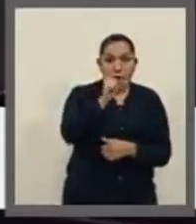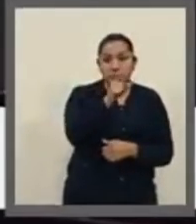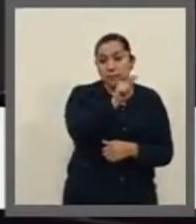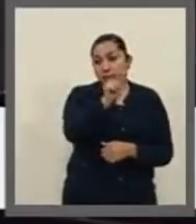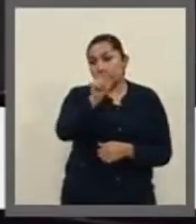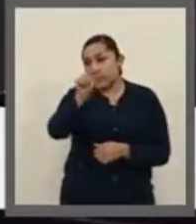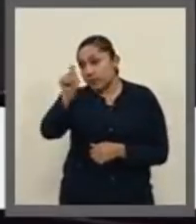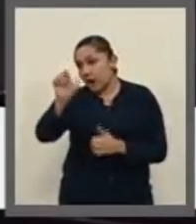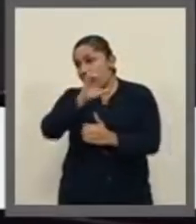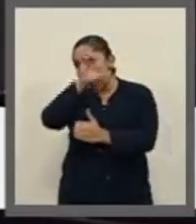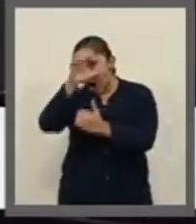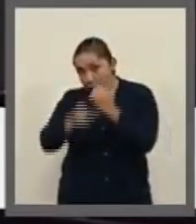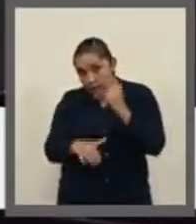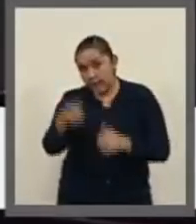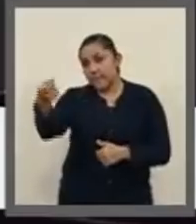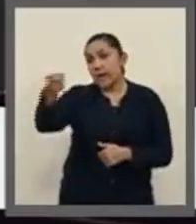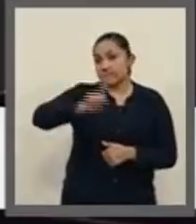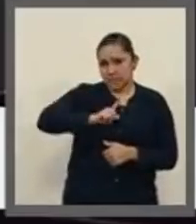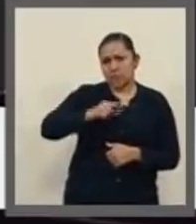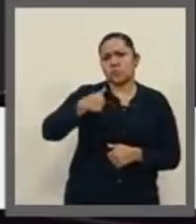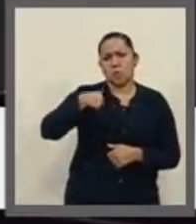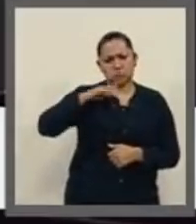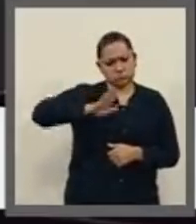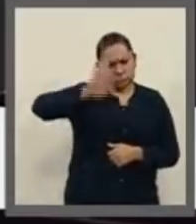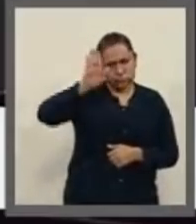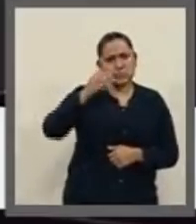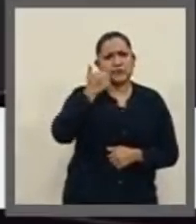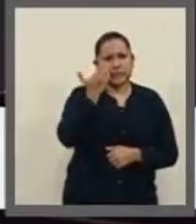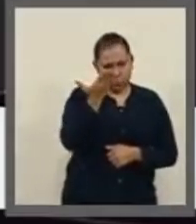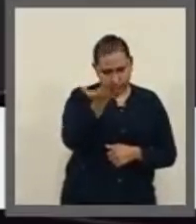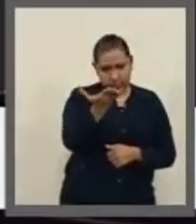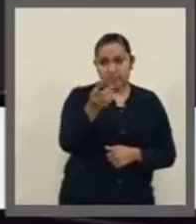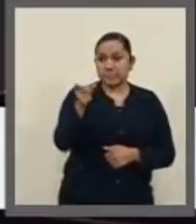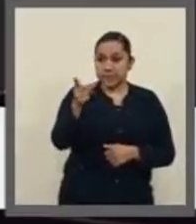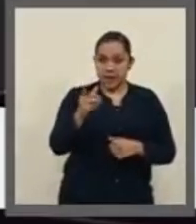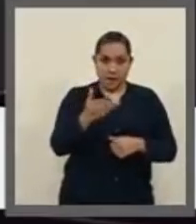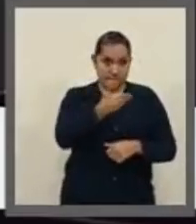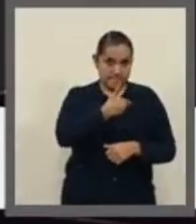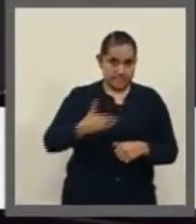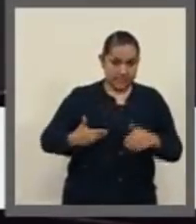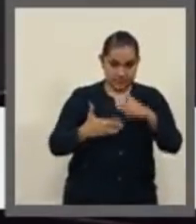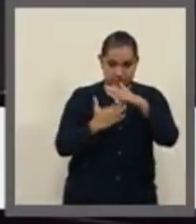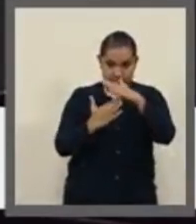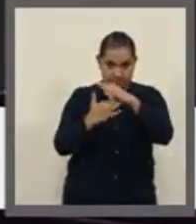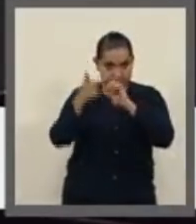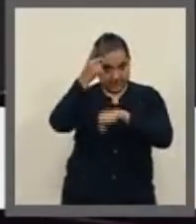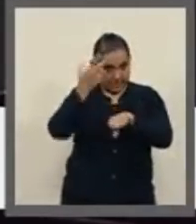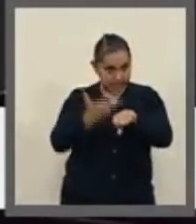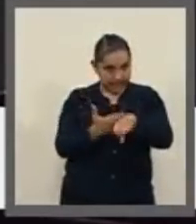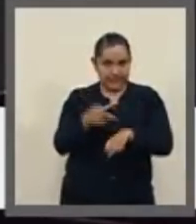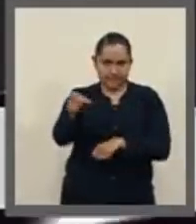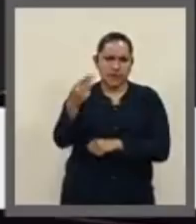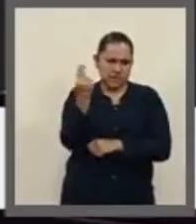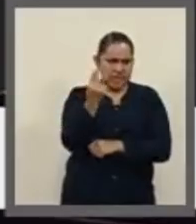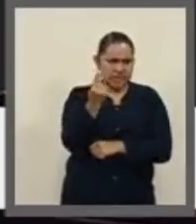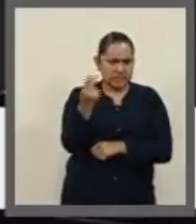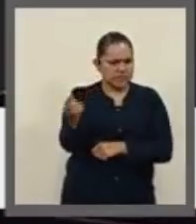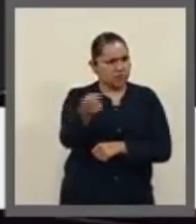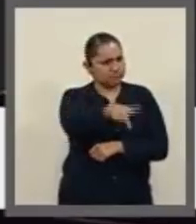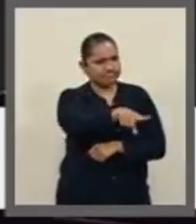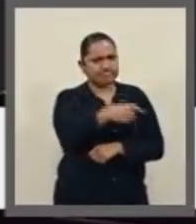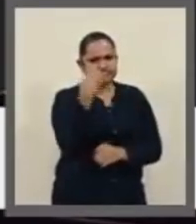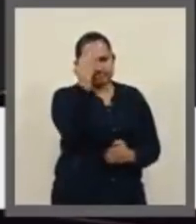Yo reiteraré mi solicitud de que la presidencia de la mesa directiva proceda contra el funcionario que ha